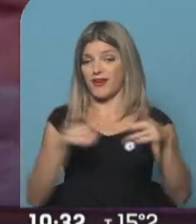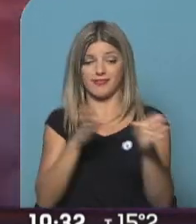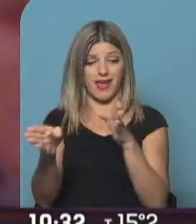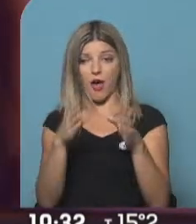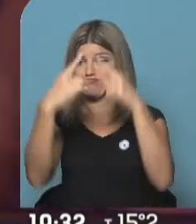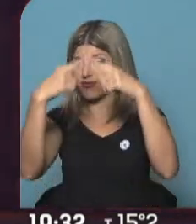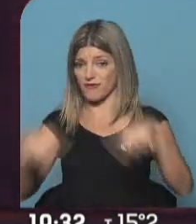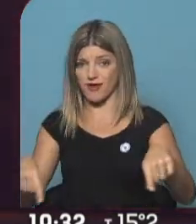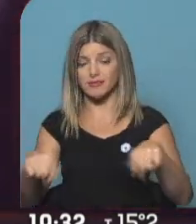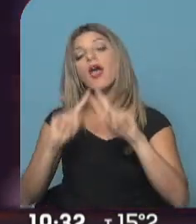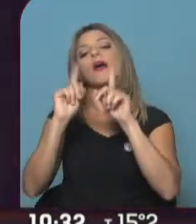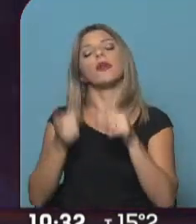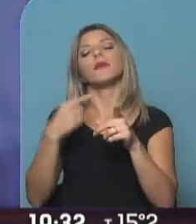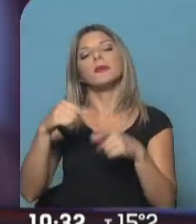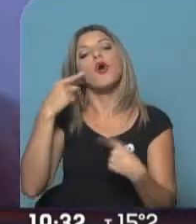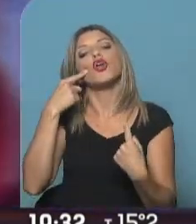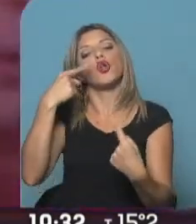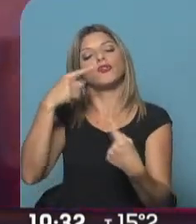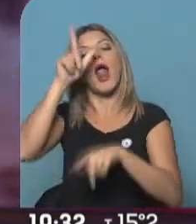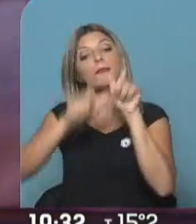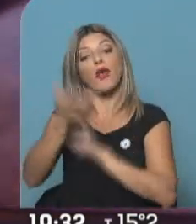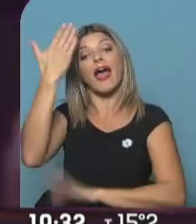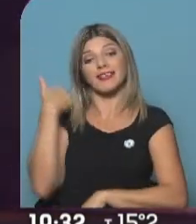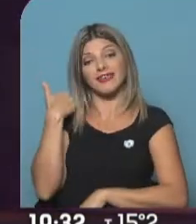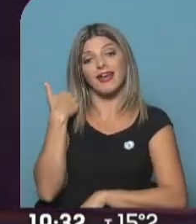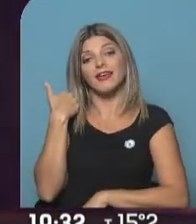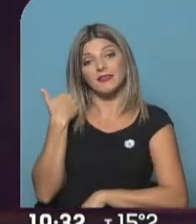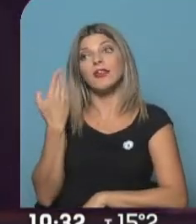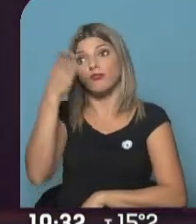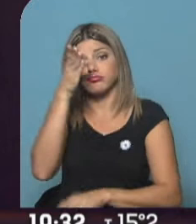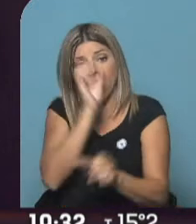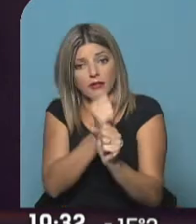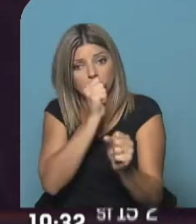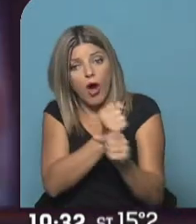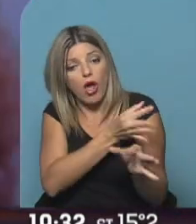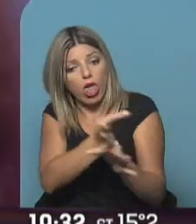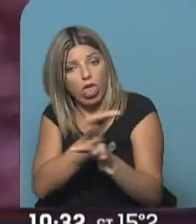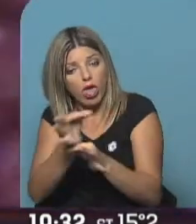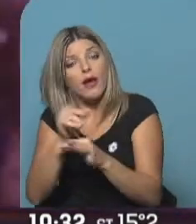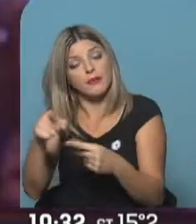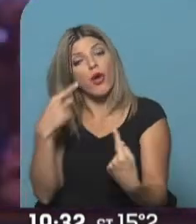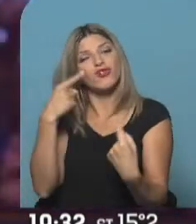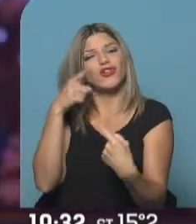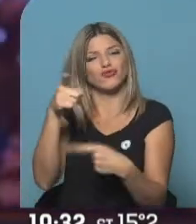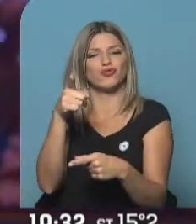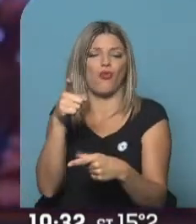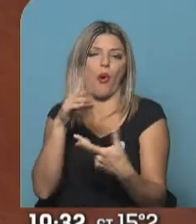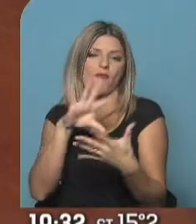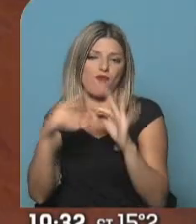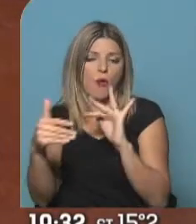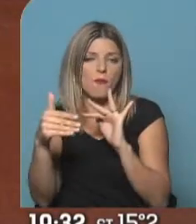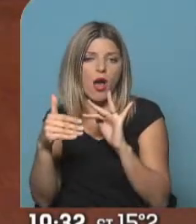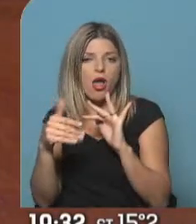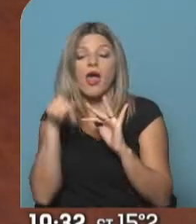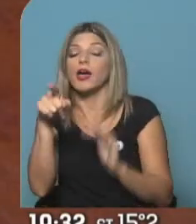docentes que fueron la mayoría de la argentina- que fueron a trabajar independientemente de que pueden no coincidir con alguna postura del gobierno pero deciden que su vocación es